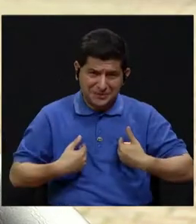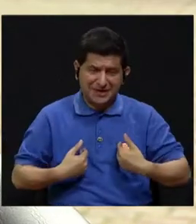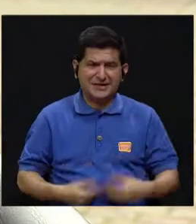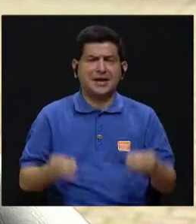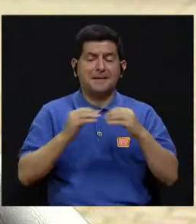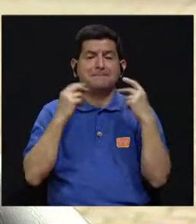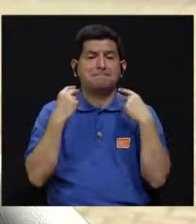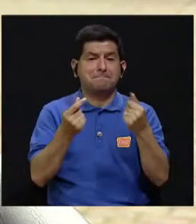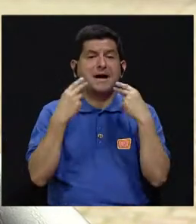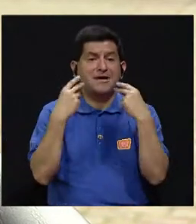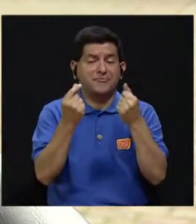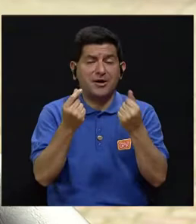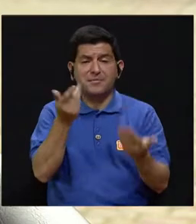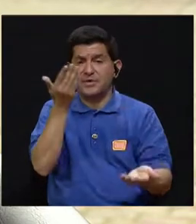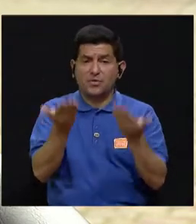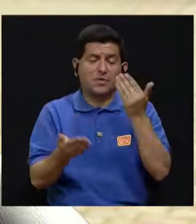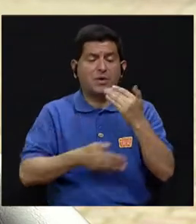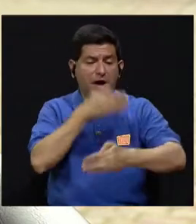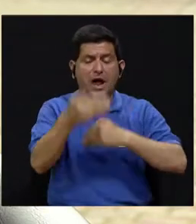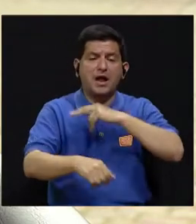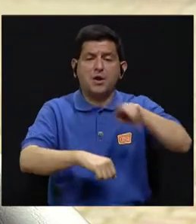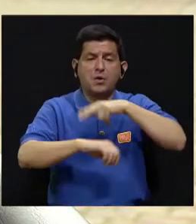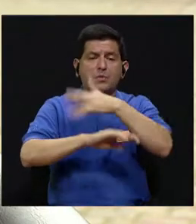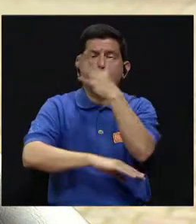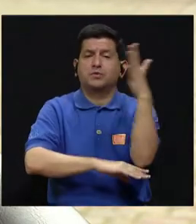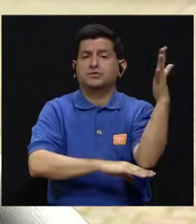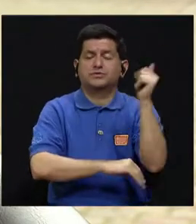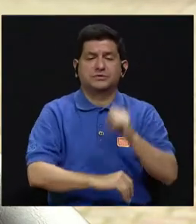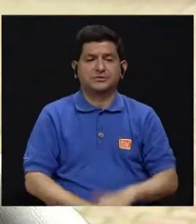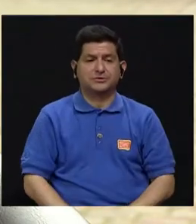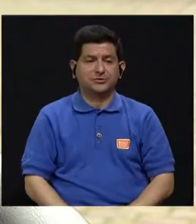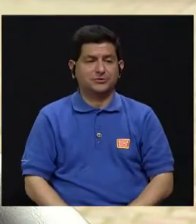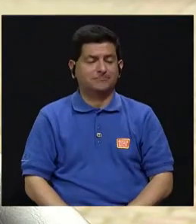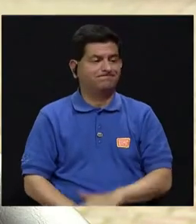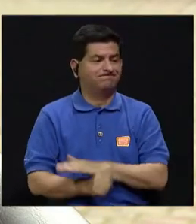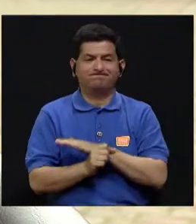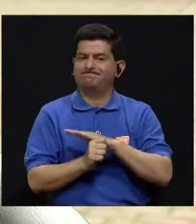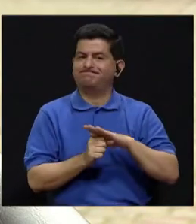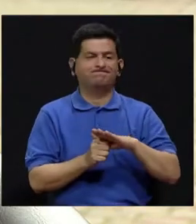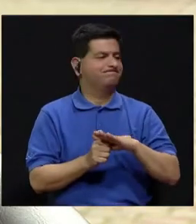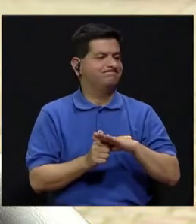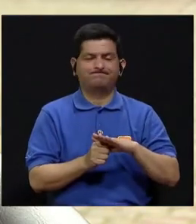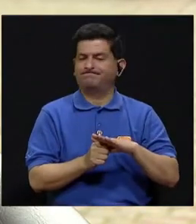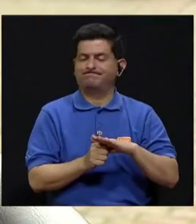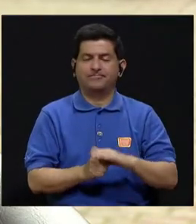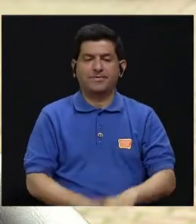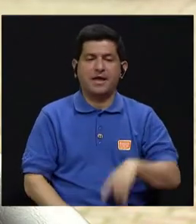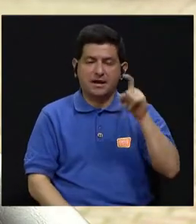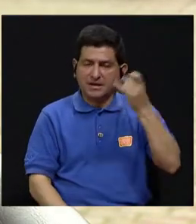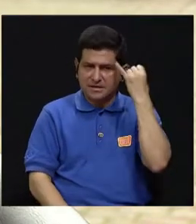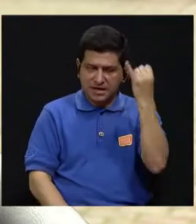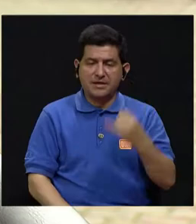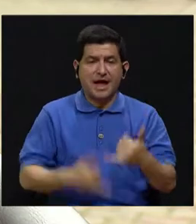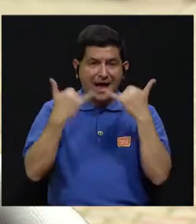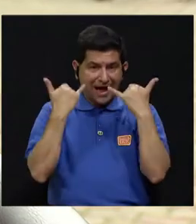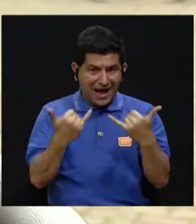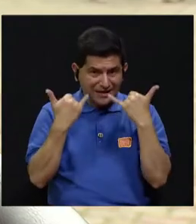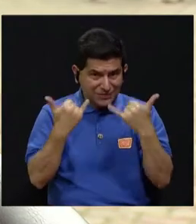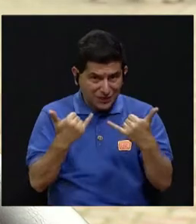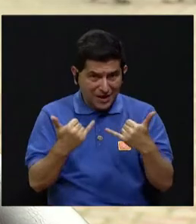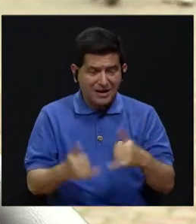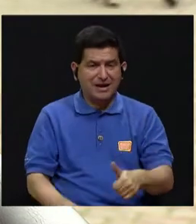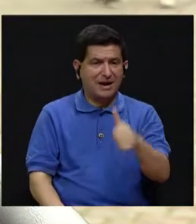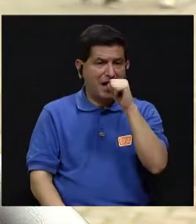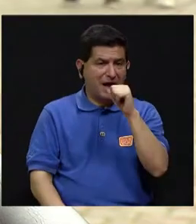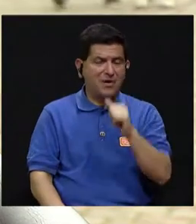que son mucho más rápidos que como actúa la naturaleza, pues no es suficiente. Entonces tenemos que llegar a la conclusión de que actualmente podemos